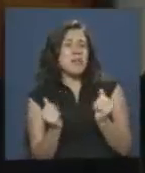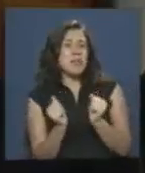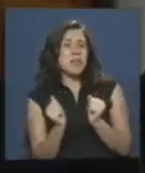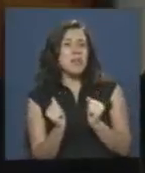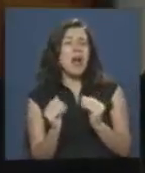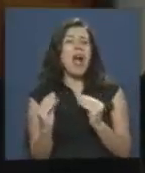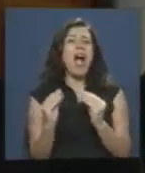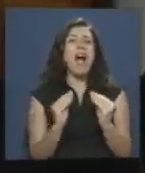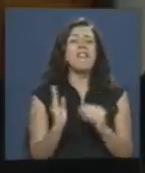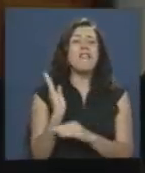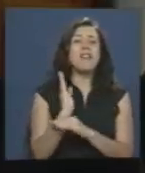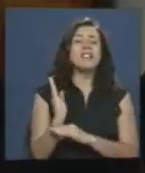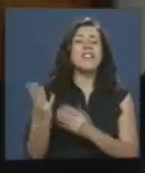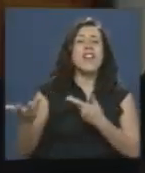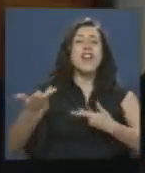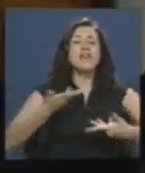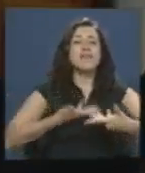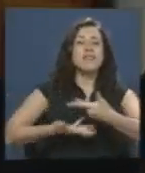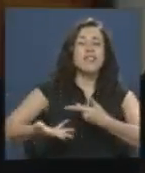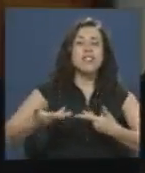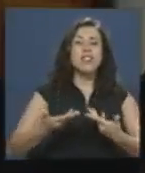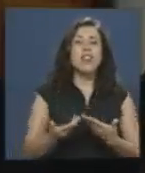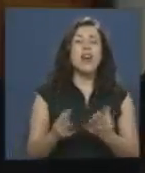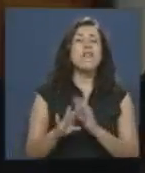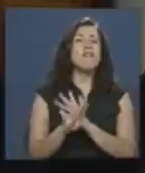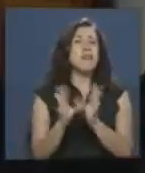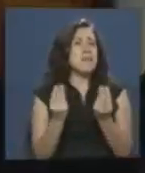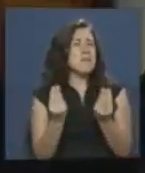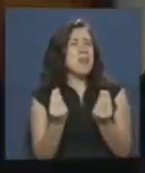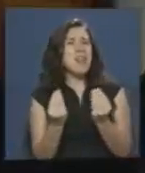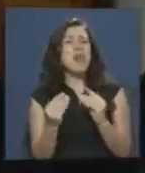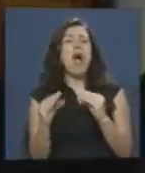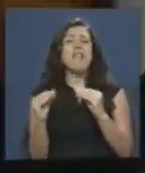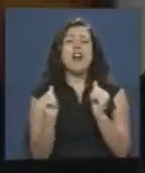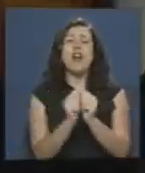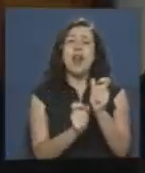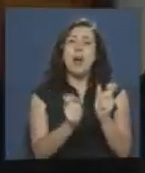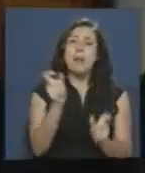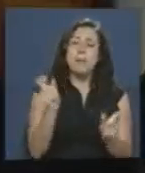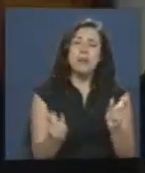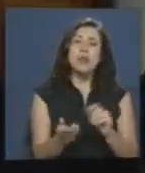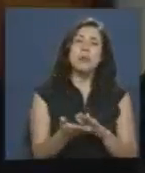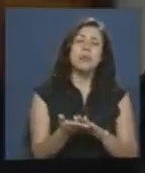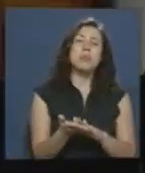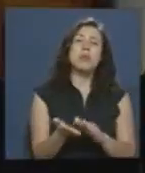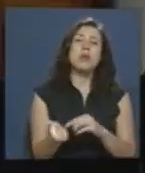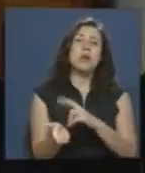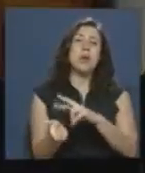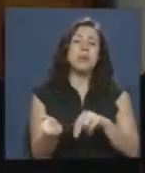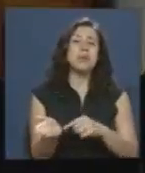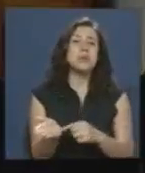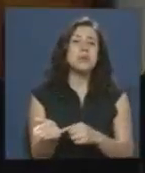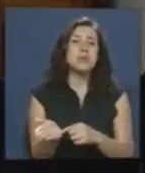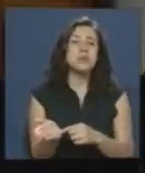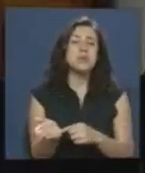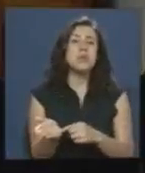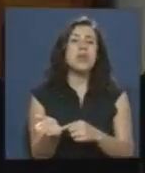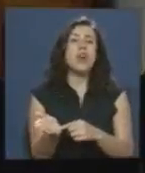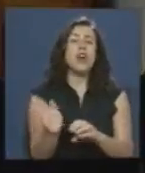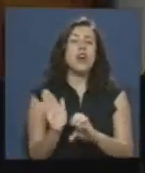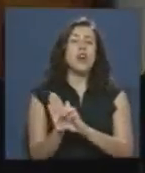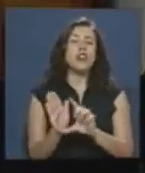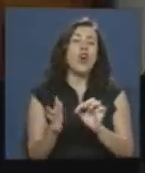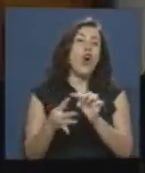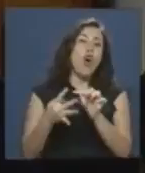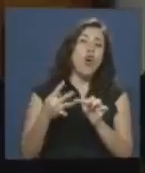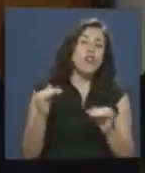nuestra convivencia, que pierdan el temor a discutirlo con la gente, por ejemplo, a través de una convención constitucional u otro mecanismo